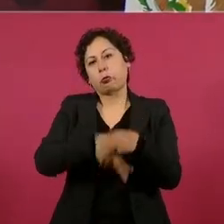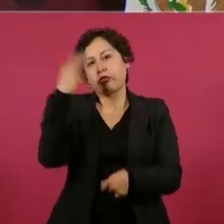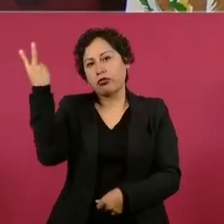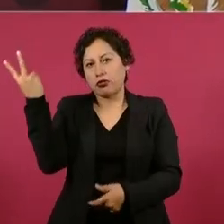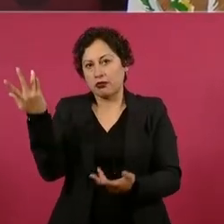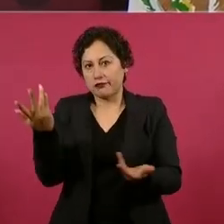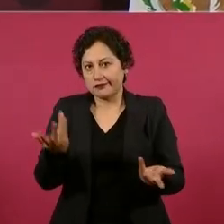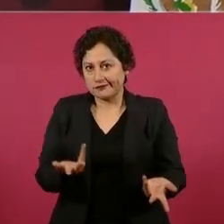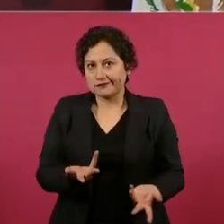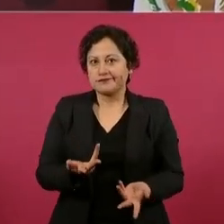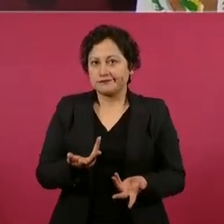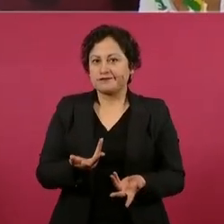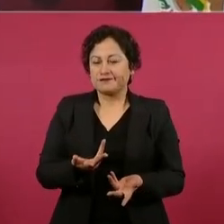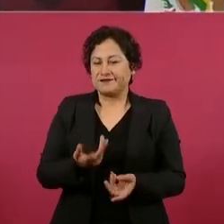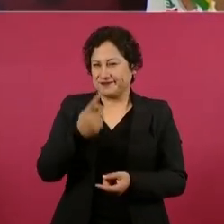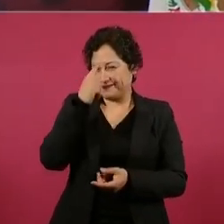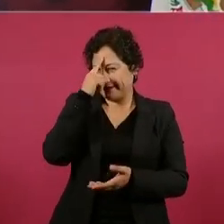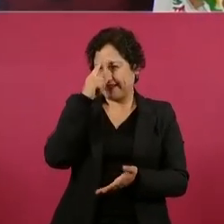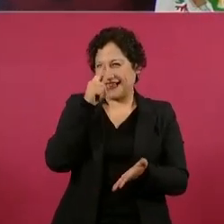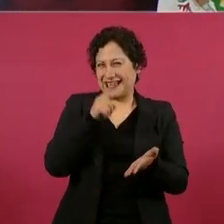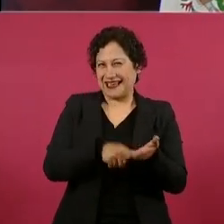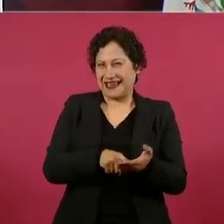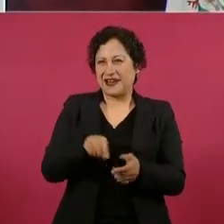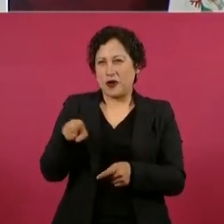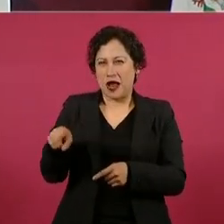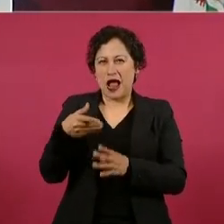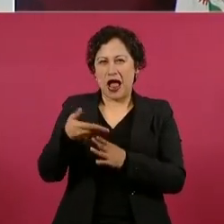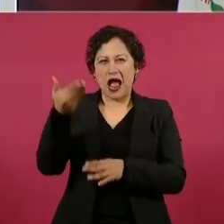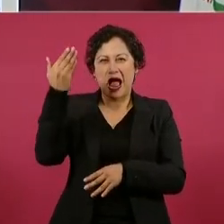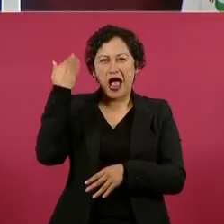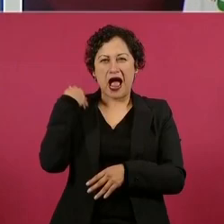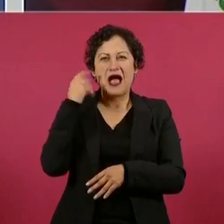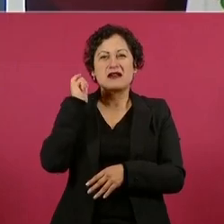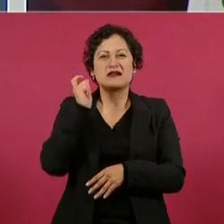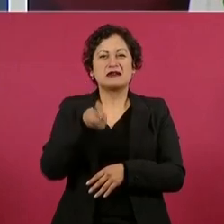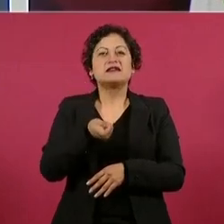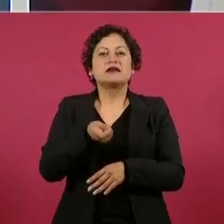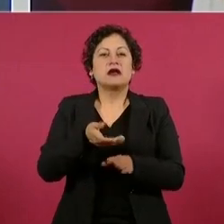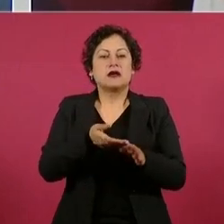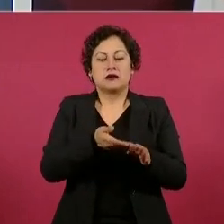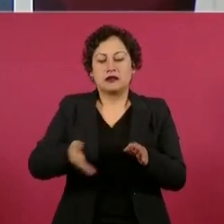creo que del Imparcial, en la época de Huerta.